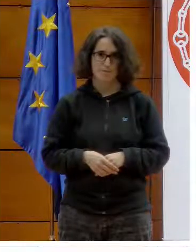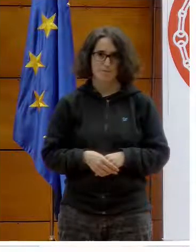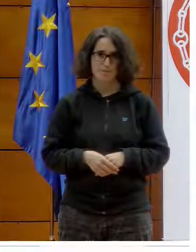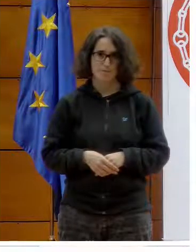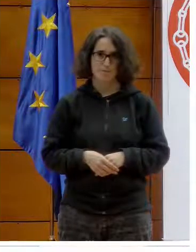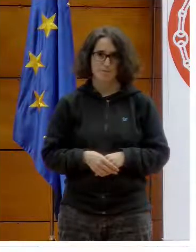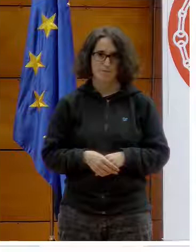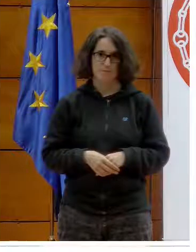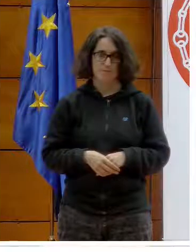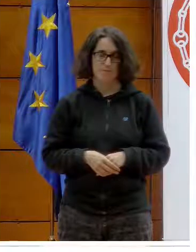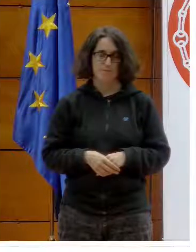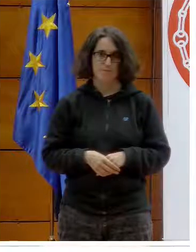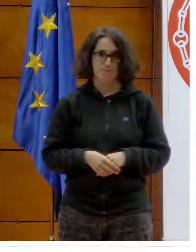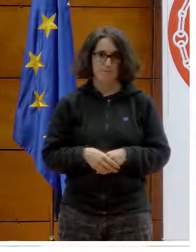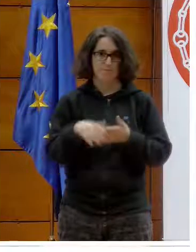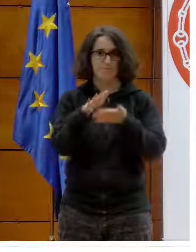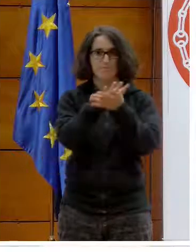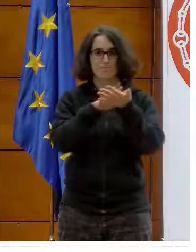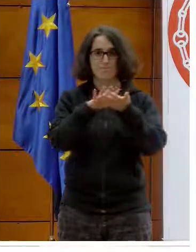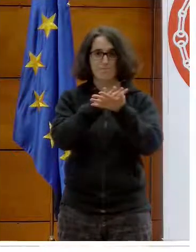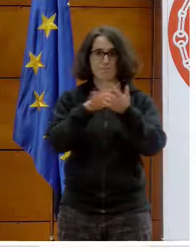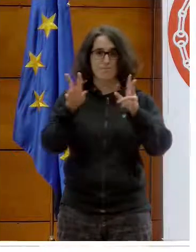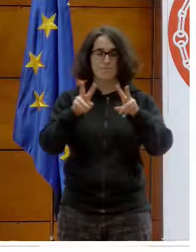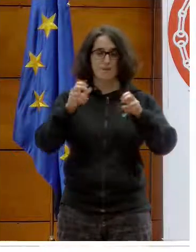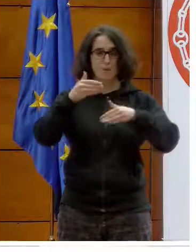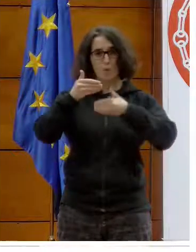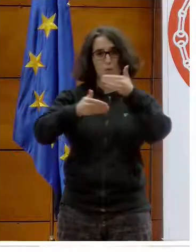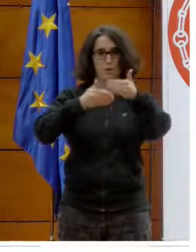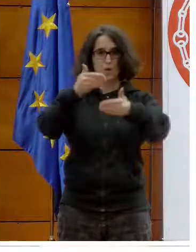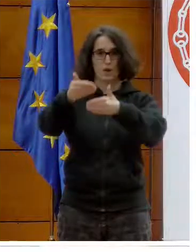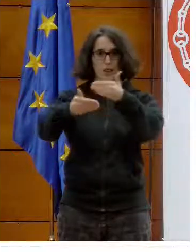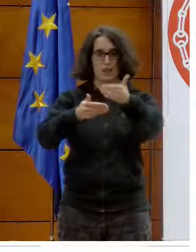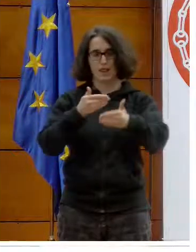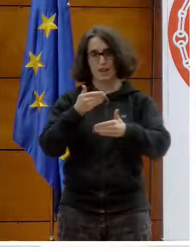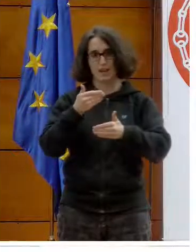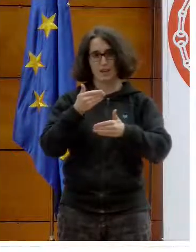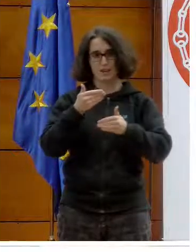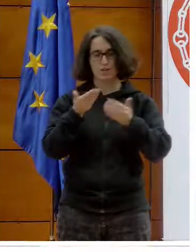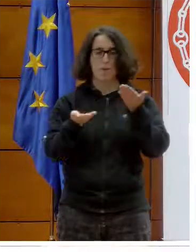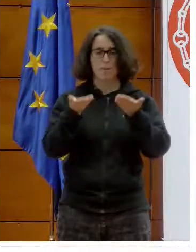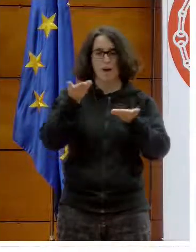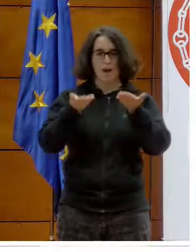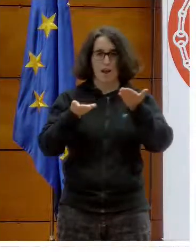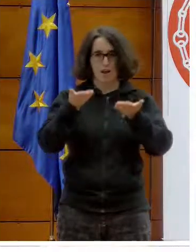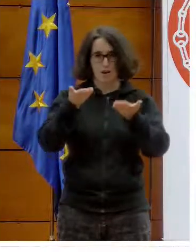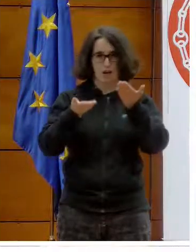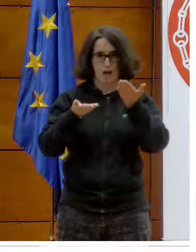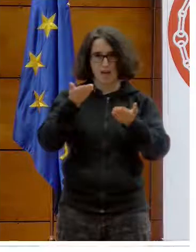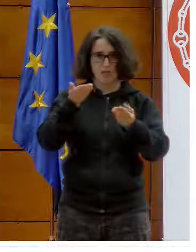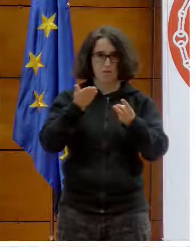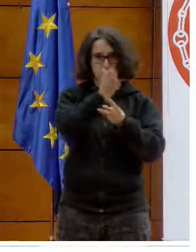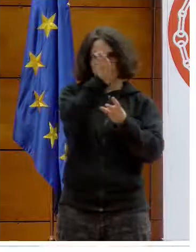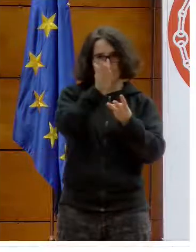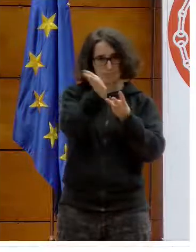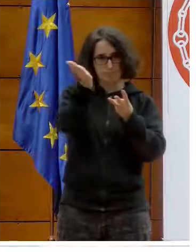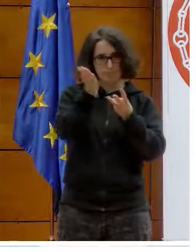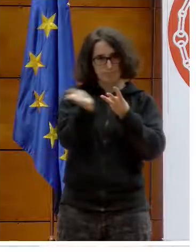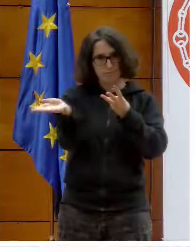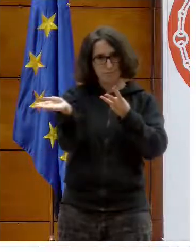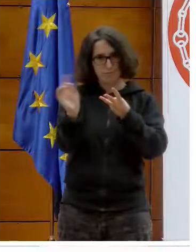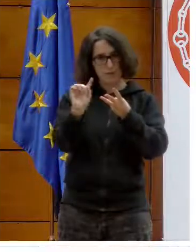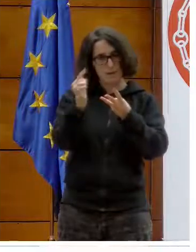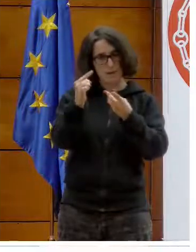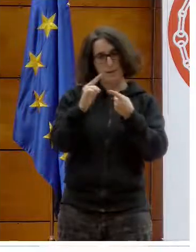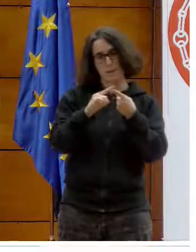Y ya hablaríamos ahora del proceso de valoración. Lo he diferenciado en 3 bloques, en una primera entrevista